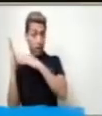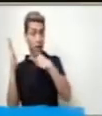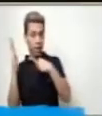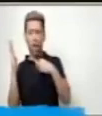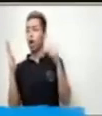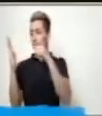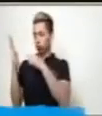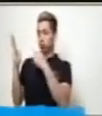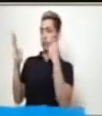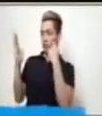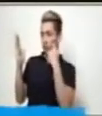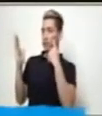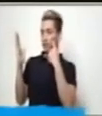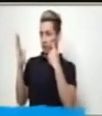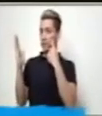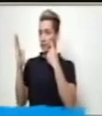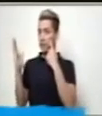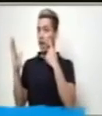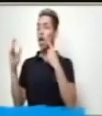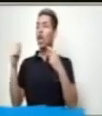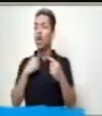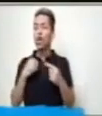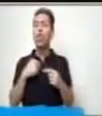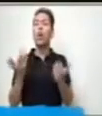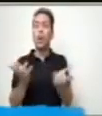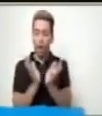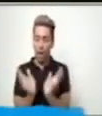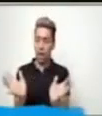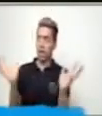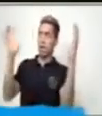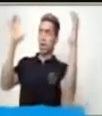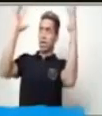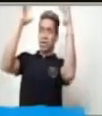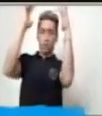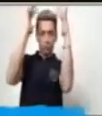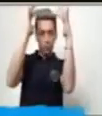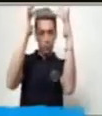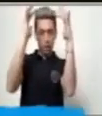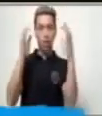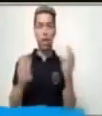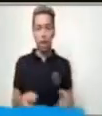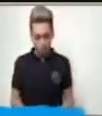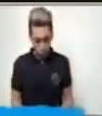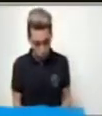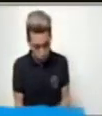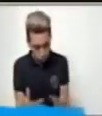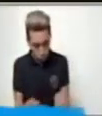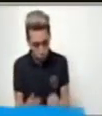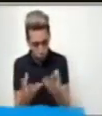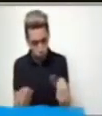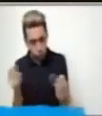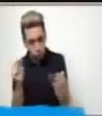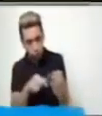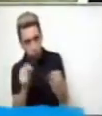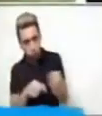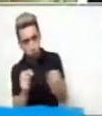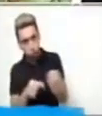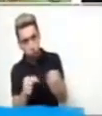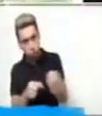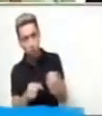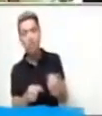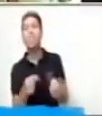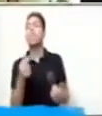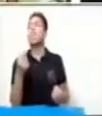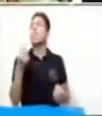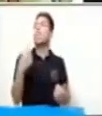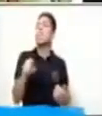Estoy en los árboles. En el pasto me encontrarás. ¿Quién